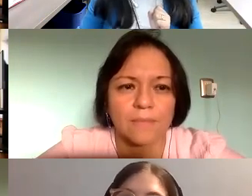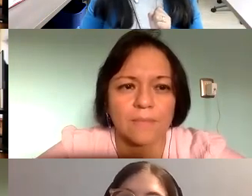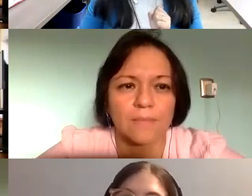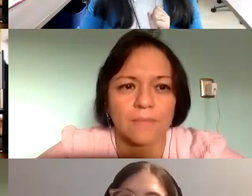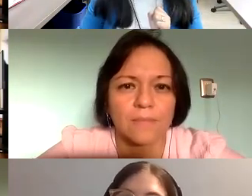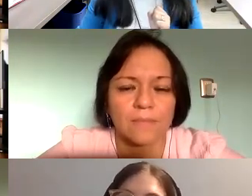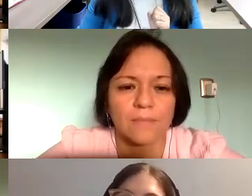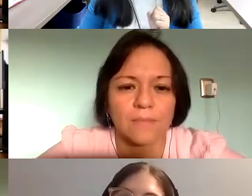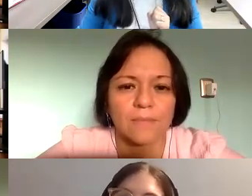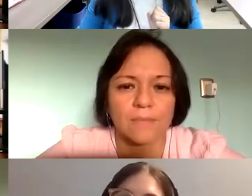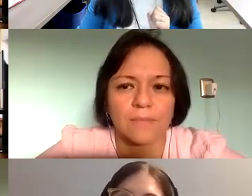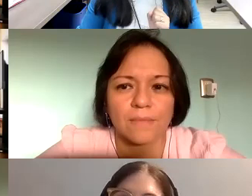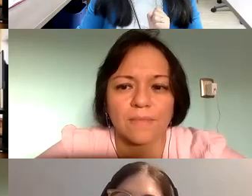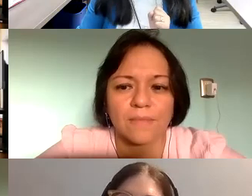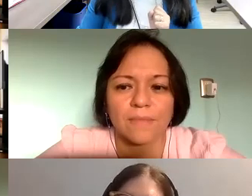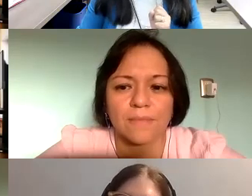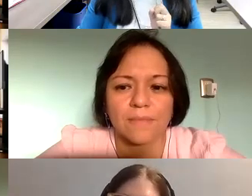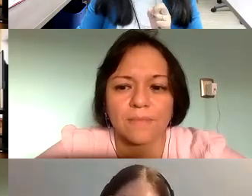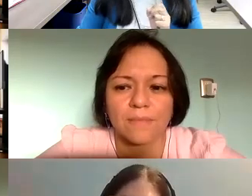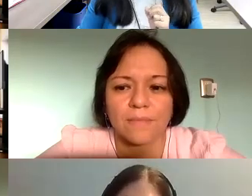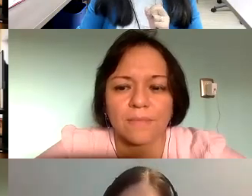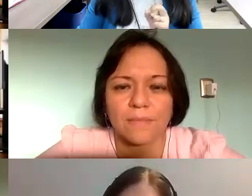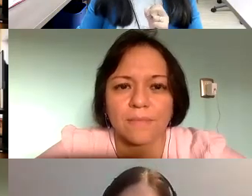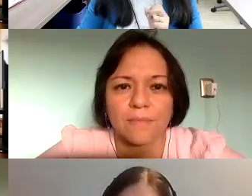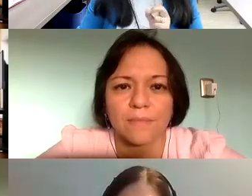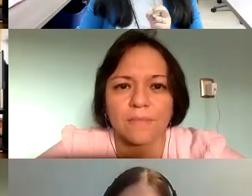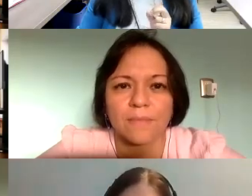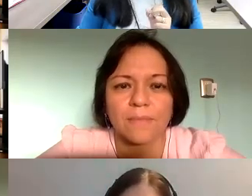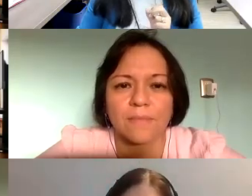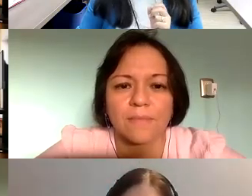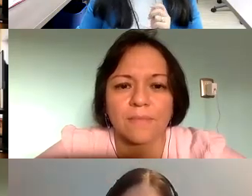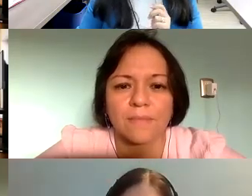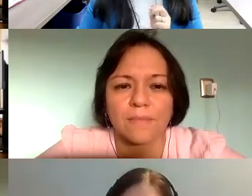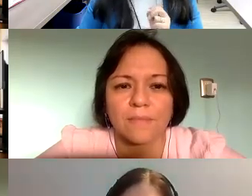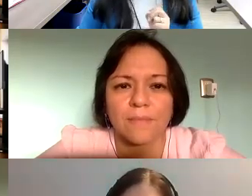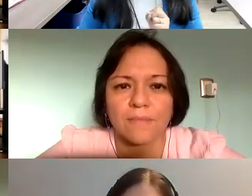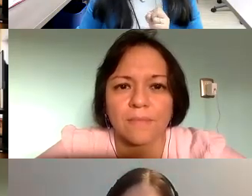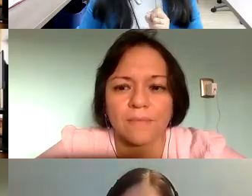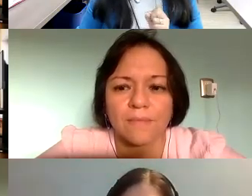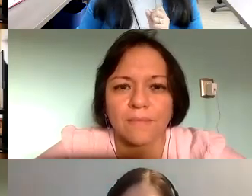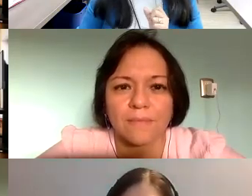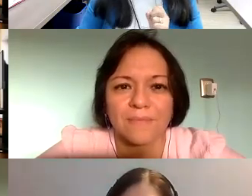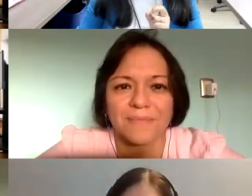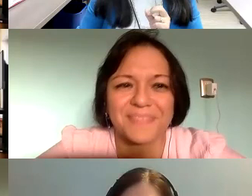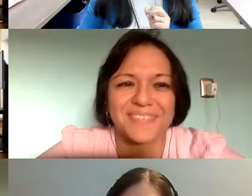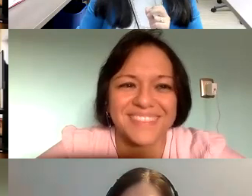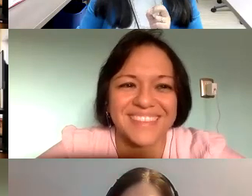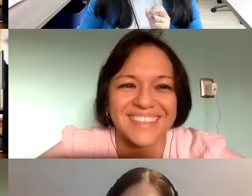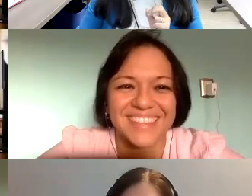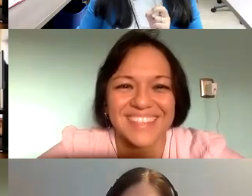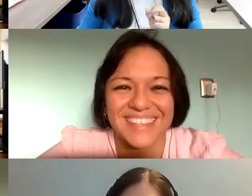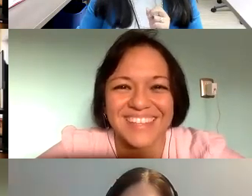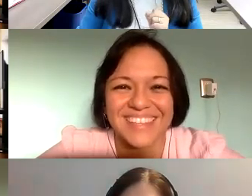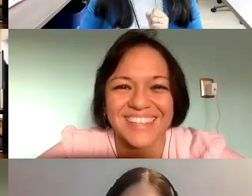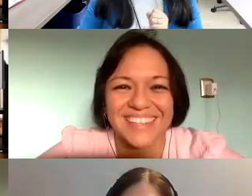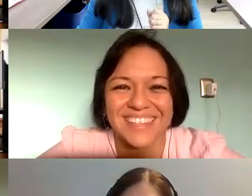identificación nacional, ¿correcto? Ok. Gracias, María Gabriela. Una pregunta muy importante, muchachos. Esteban Escobar